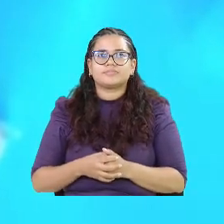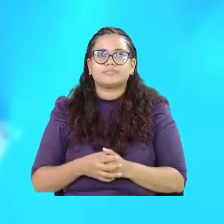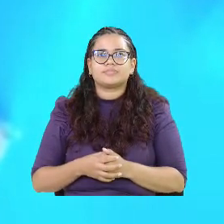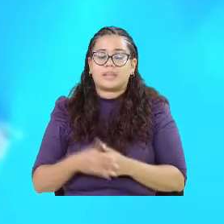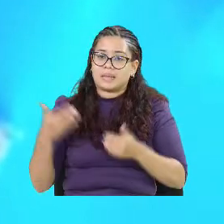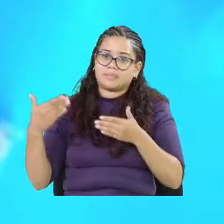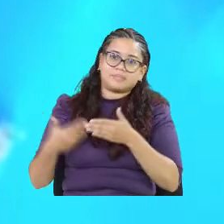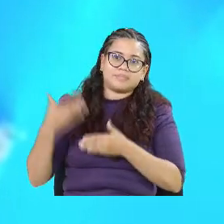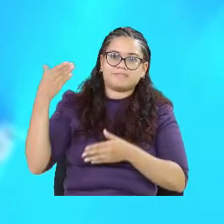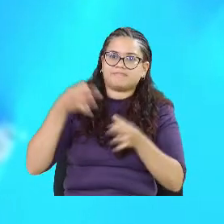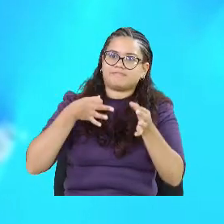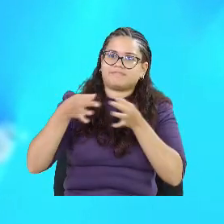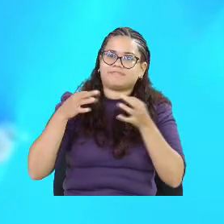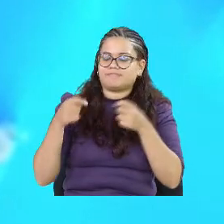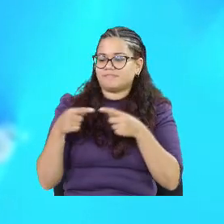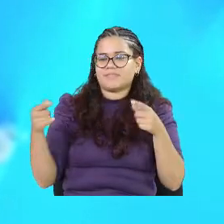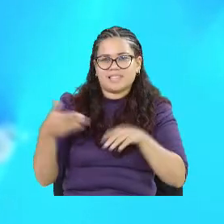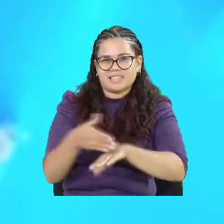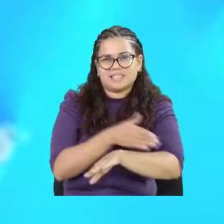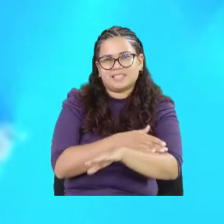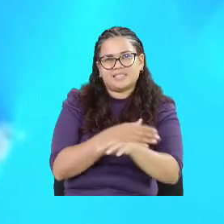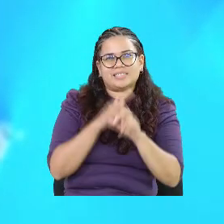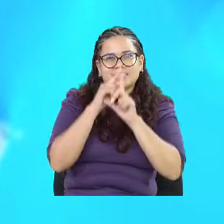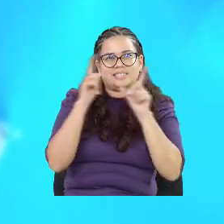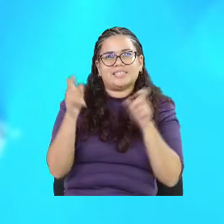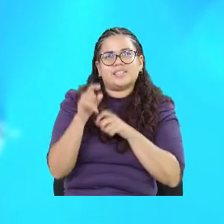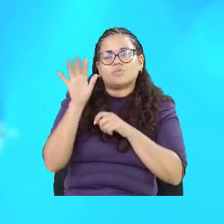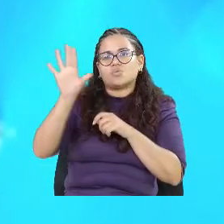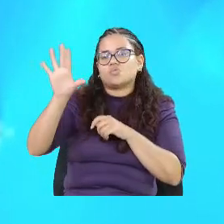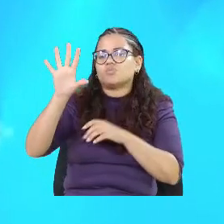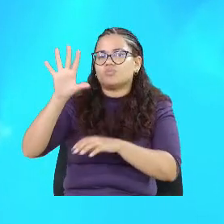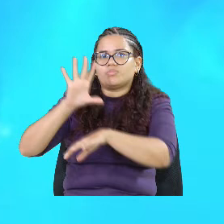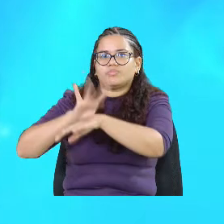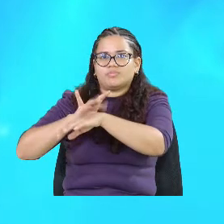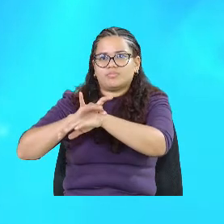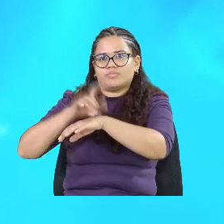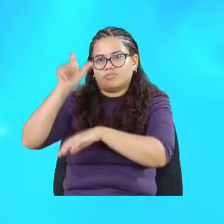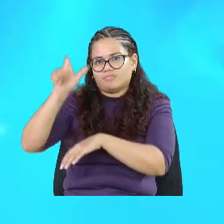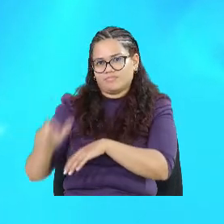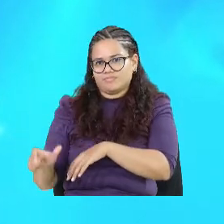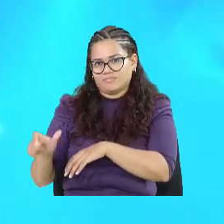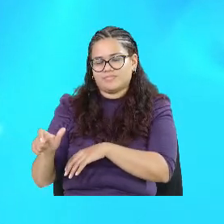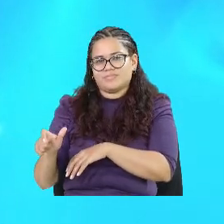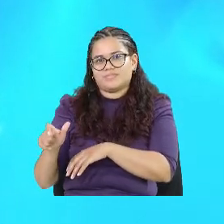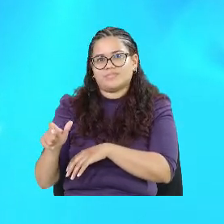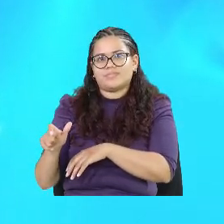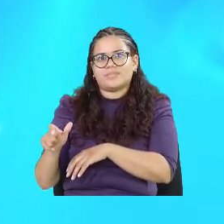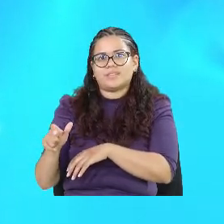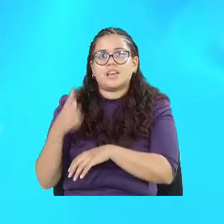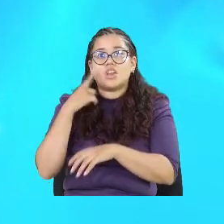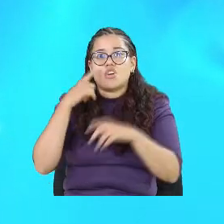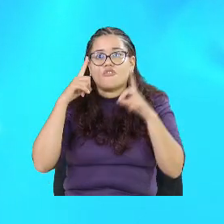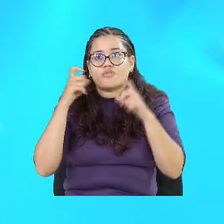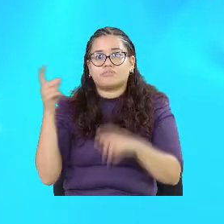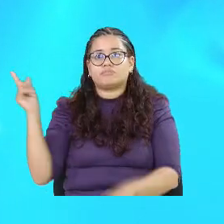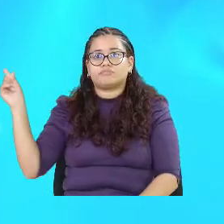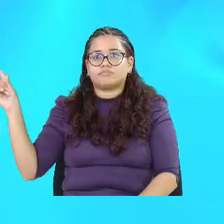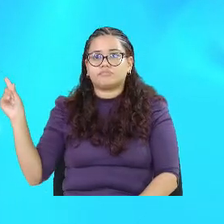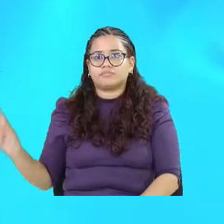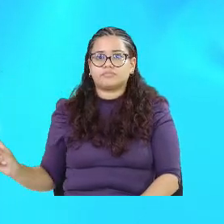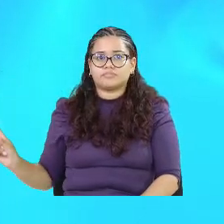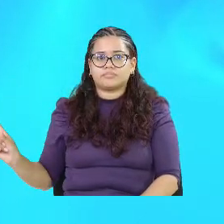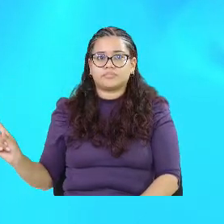Entonces ya les estaba comentando un poco sobre el diagnóstico por el profesional médico. Estas son fotos